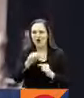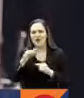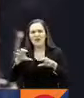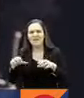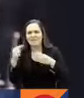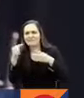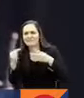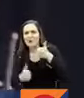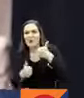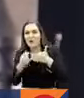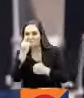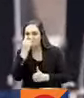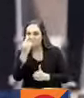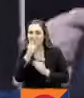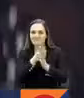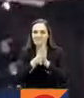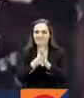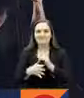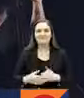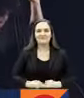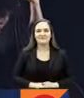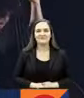festivos.